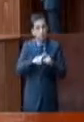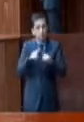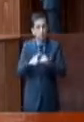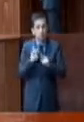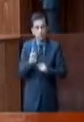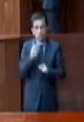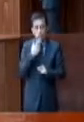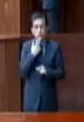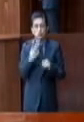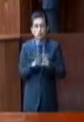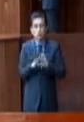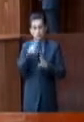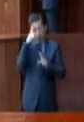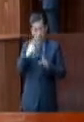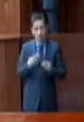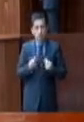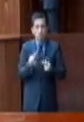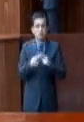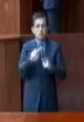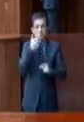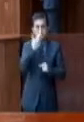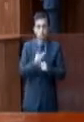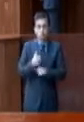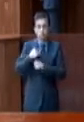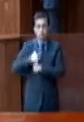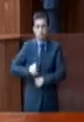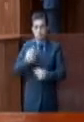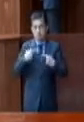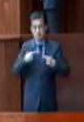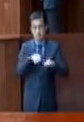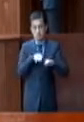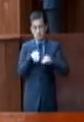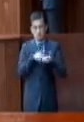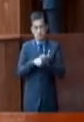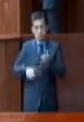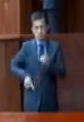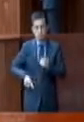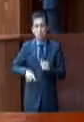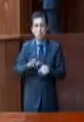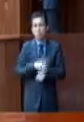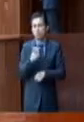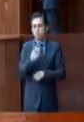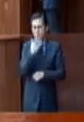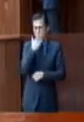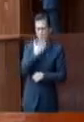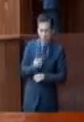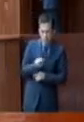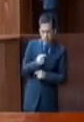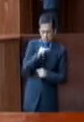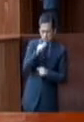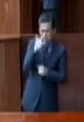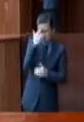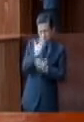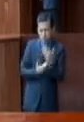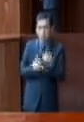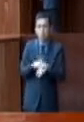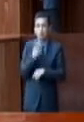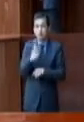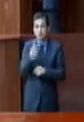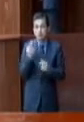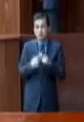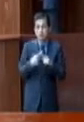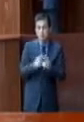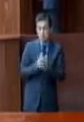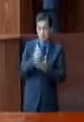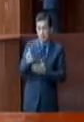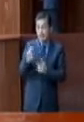que están bajo la responsabilidad de los servidores públicos se considera inexistente toda vez que el pago de la inserción del comunicado no fue realizado